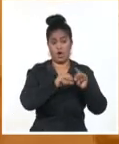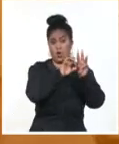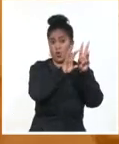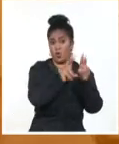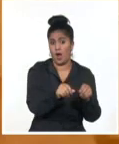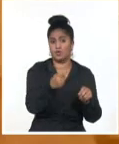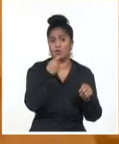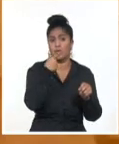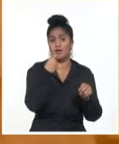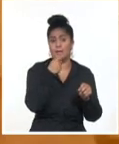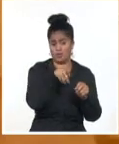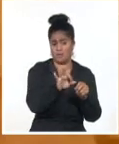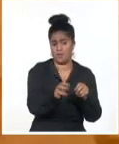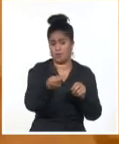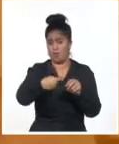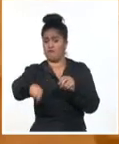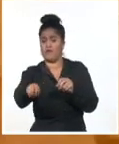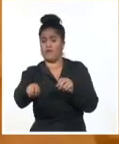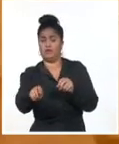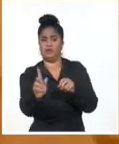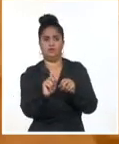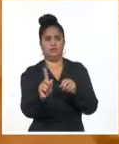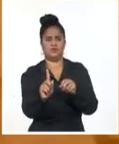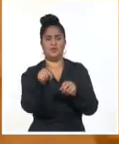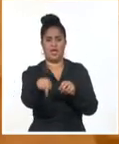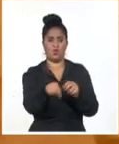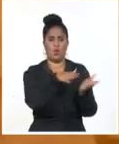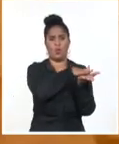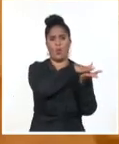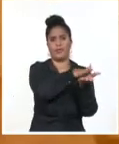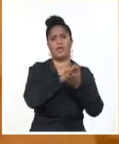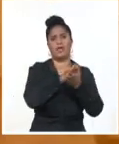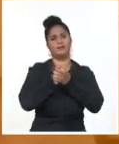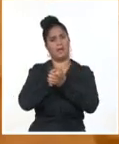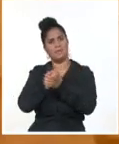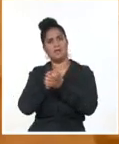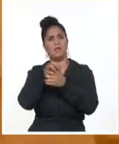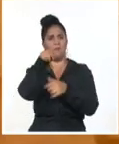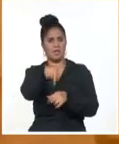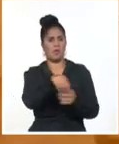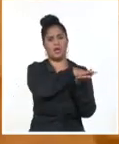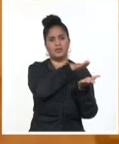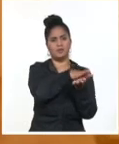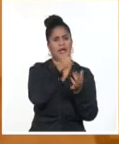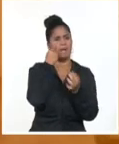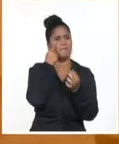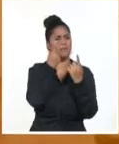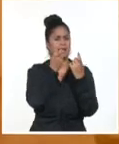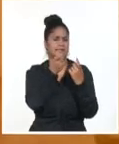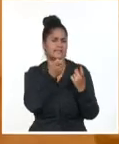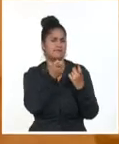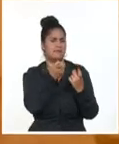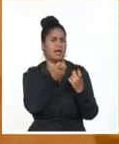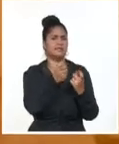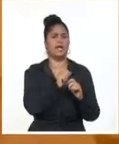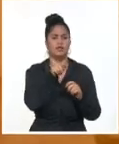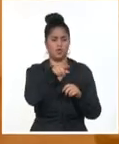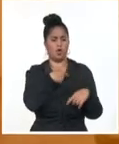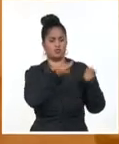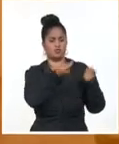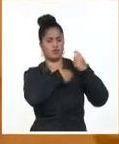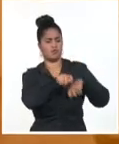despacho, existen preferencias con amigos y conocidos, se modifican los vales, se alteran en algunas